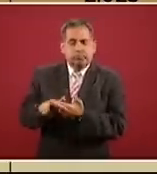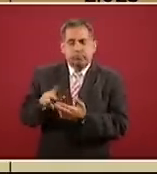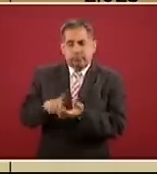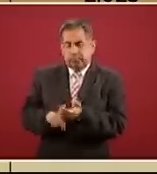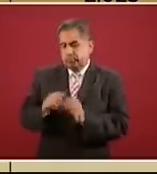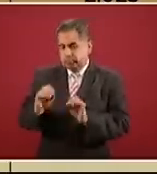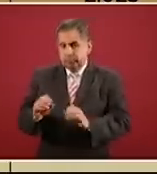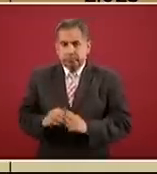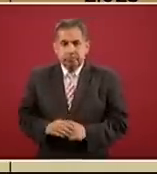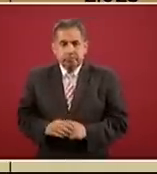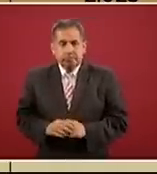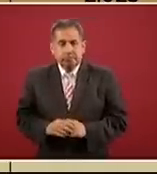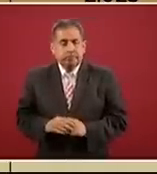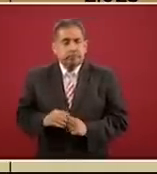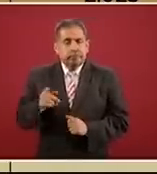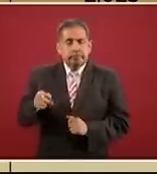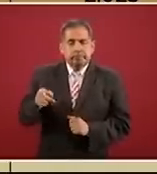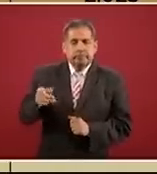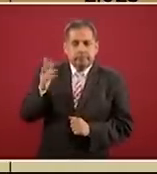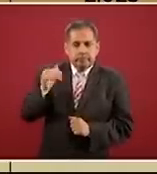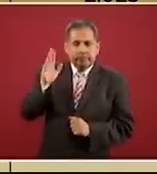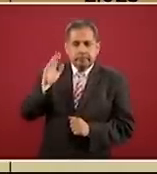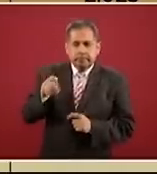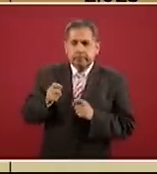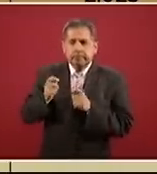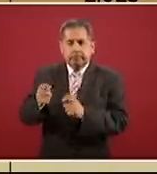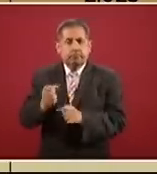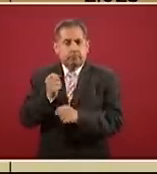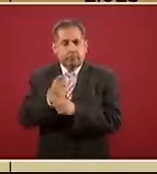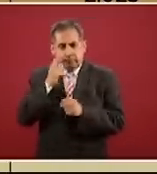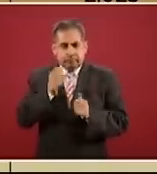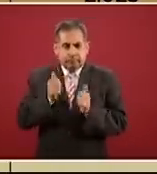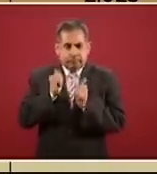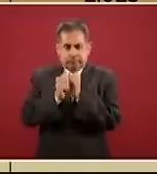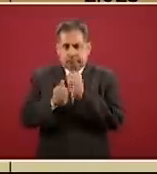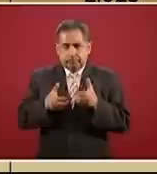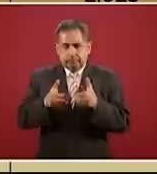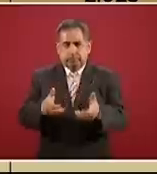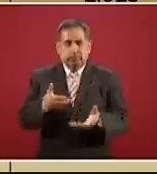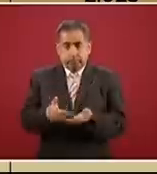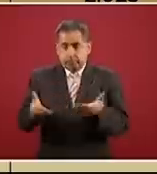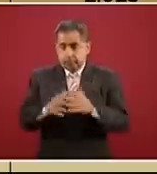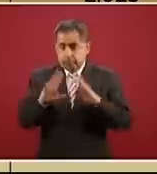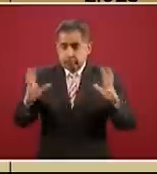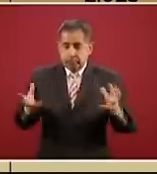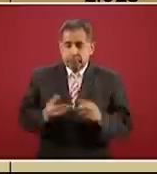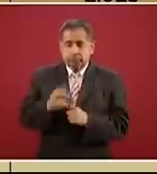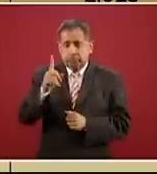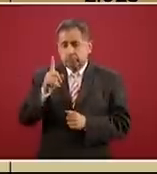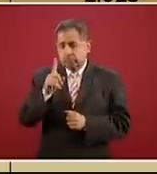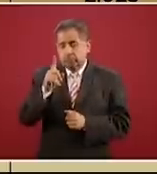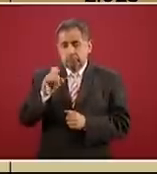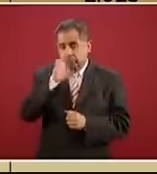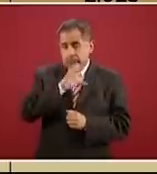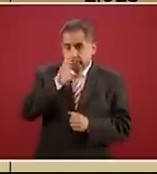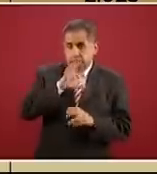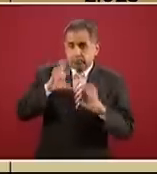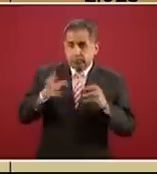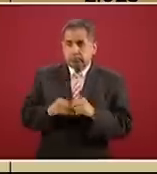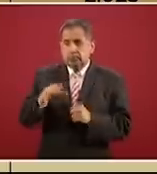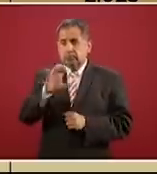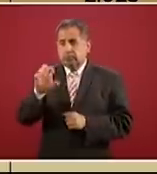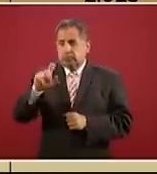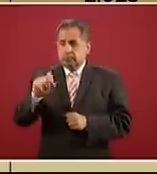o que principalmente dan la seguridad en carreteras. Entonces, el total ahora en Aguascalientes es de